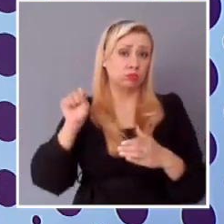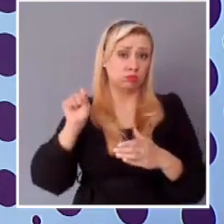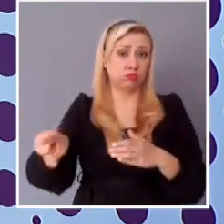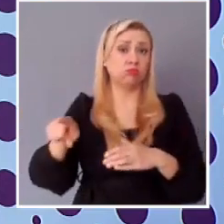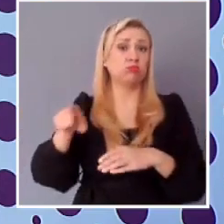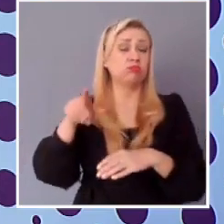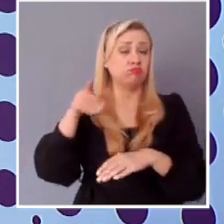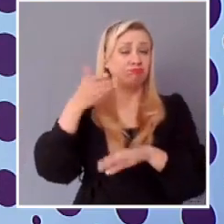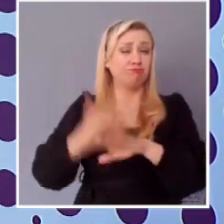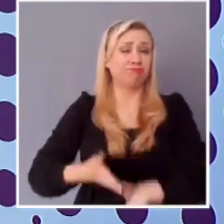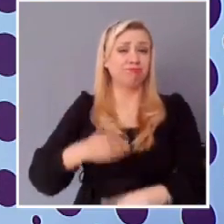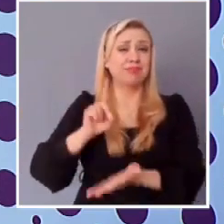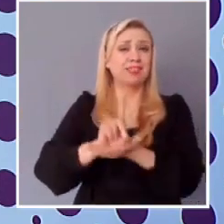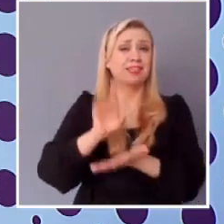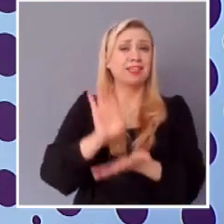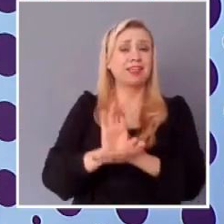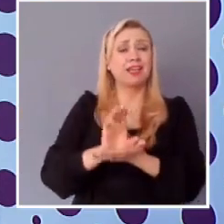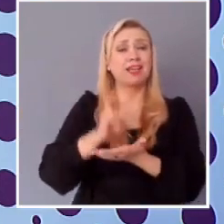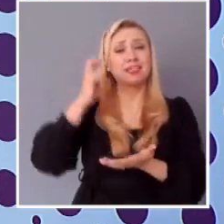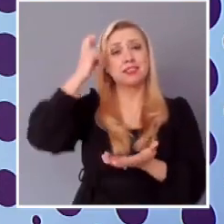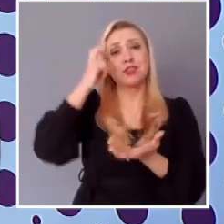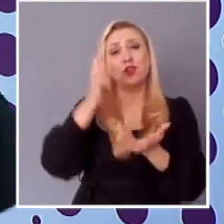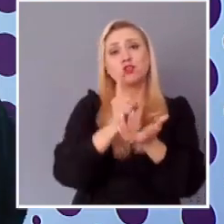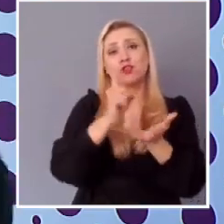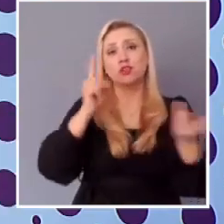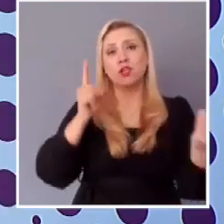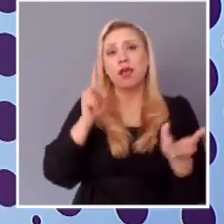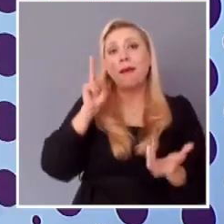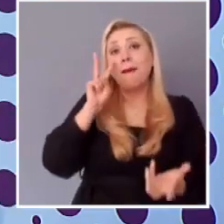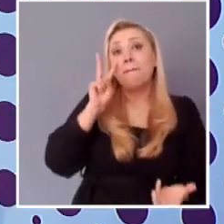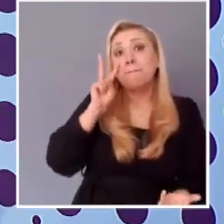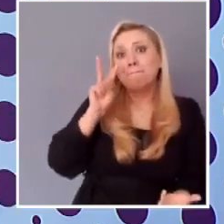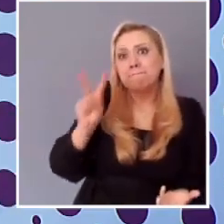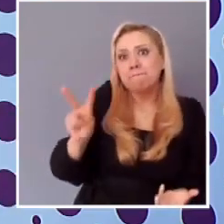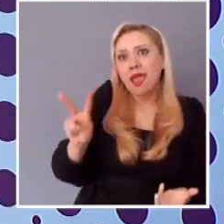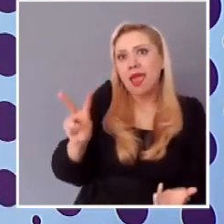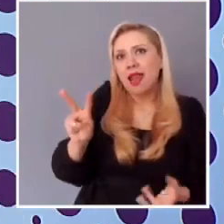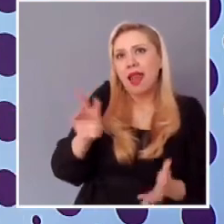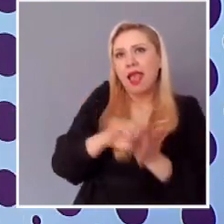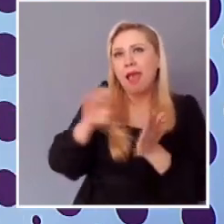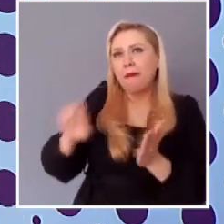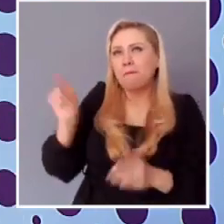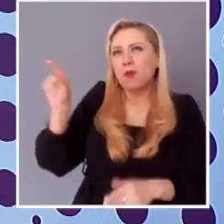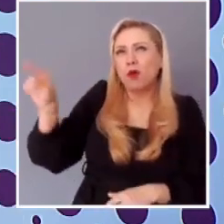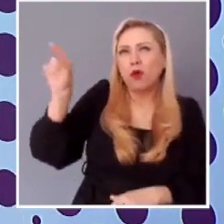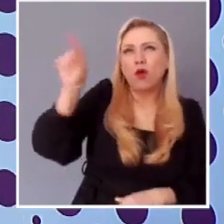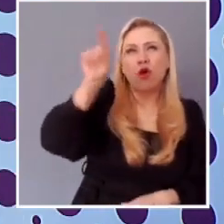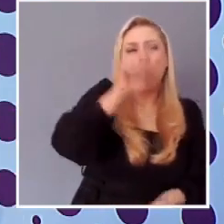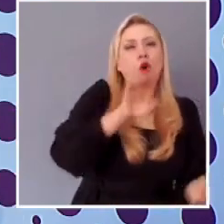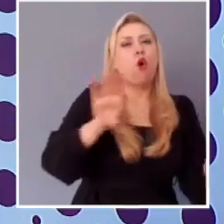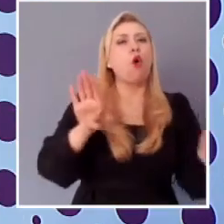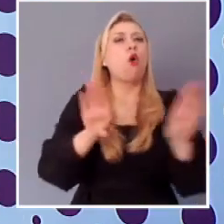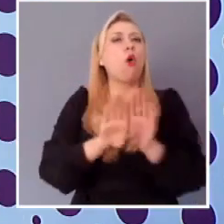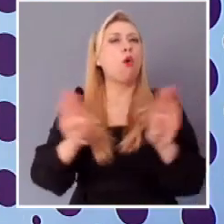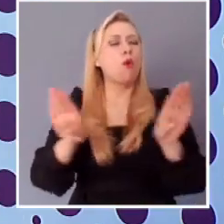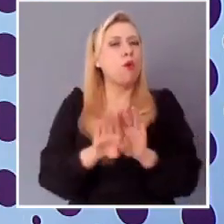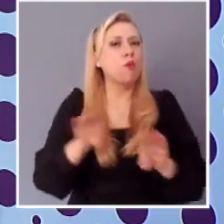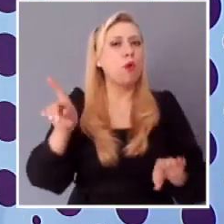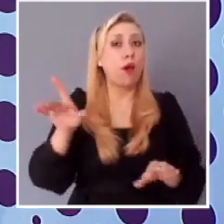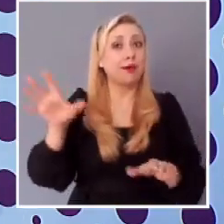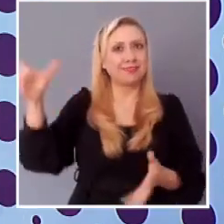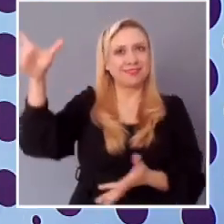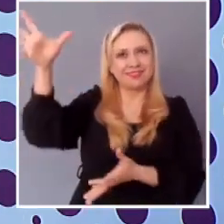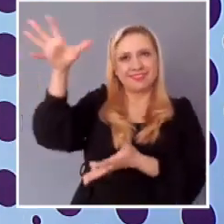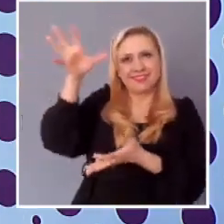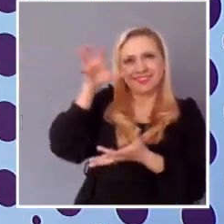discapacidad psicosocial. Hay que echar un ojo a todo ese mapa amplio para identificar estas buenas prácticas y traerlas a